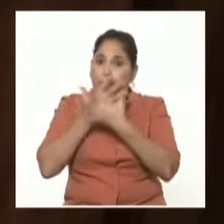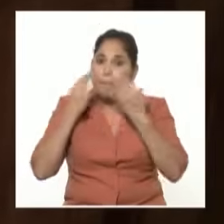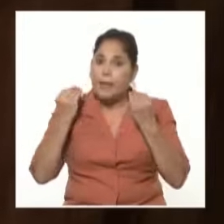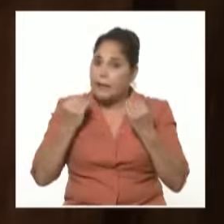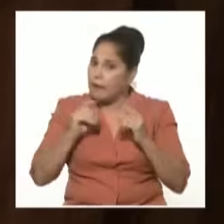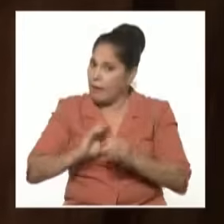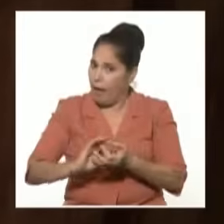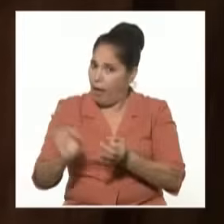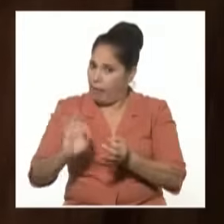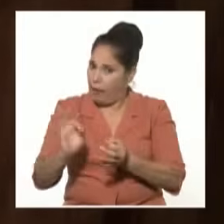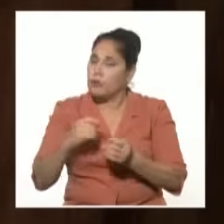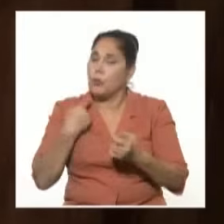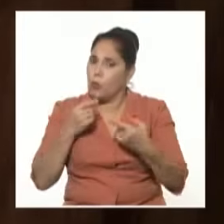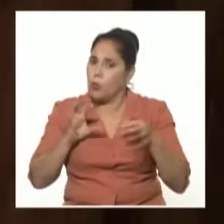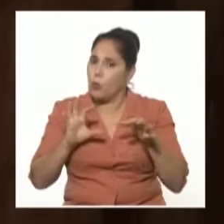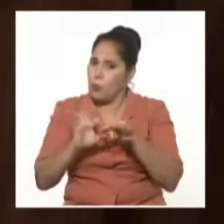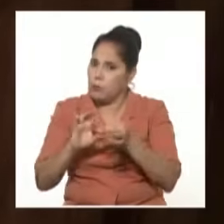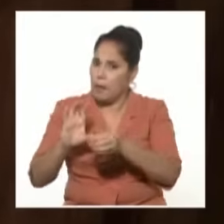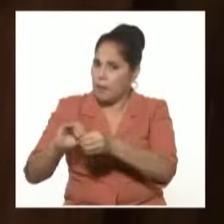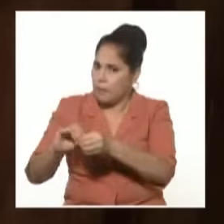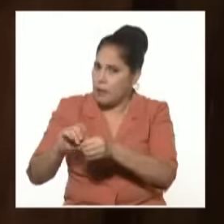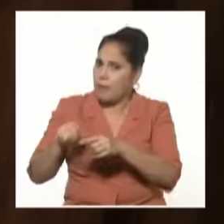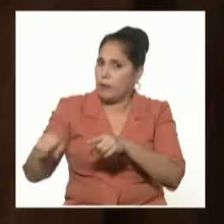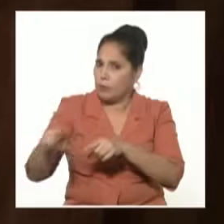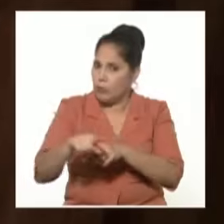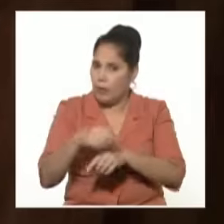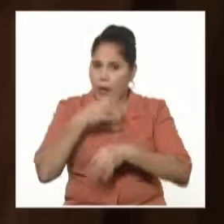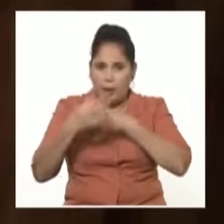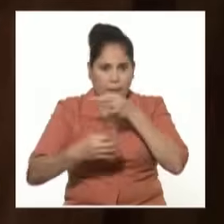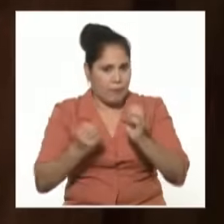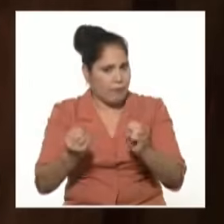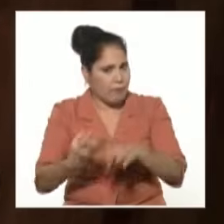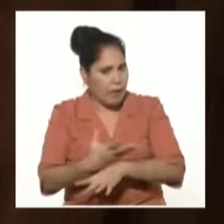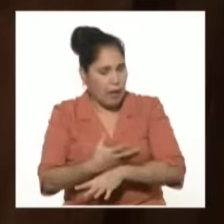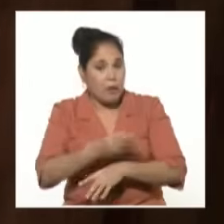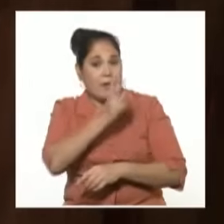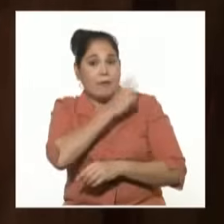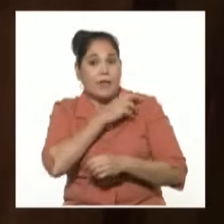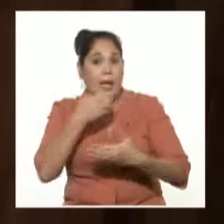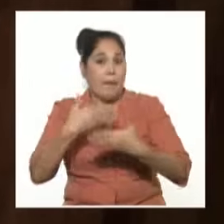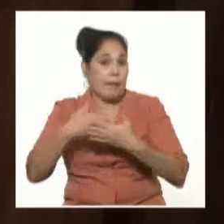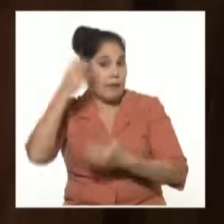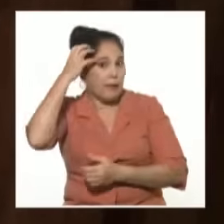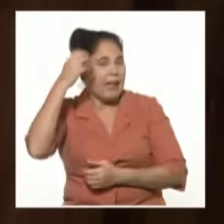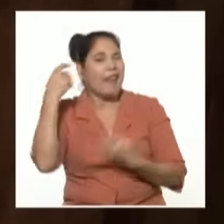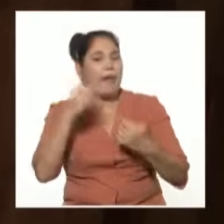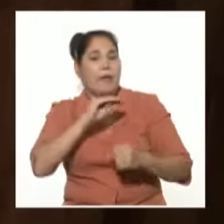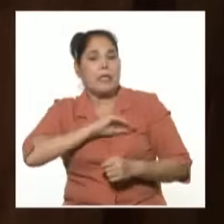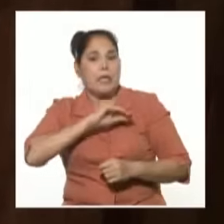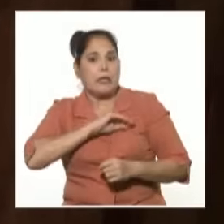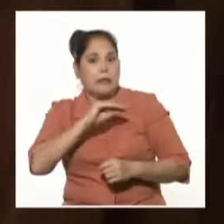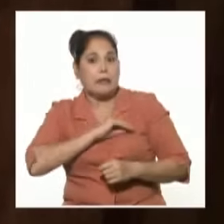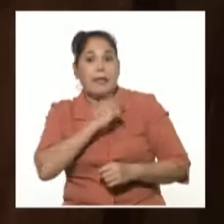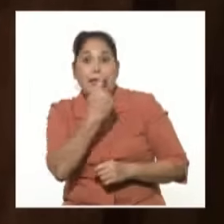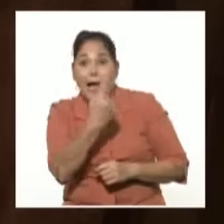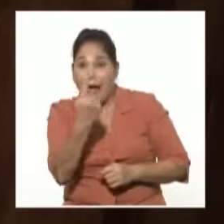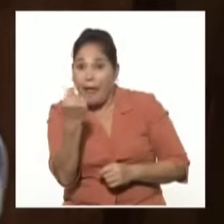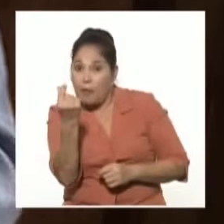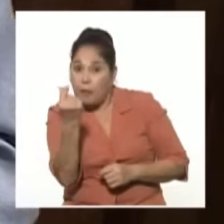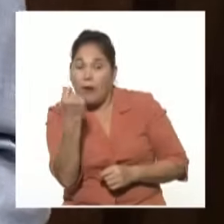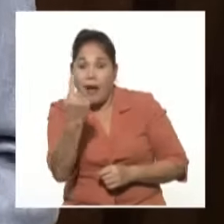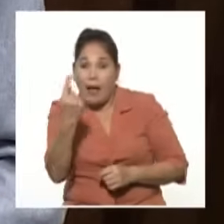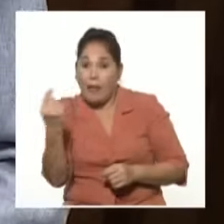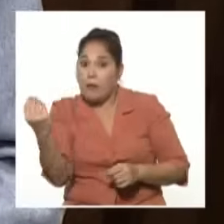esencia socialista. El mensaje es claro: quien dirige una empresa estatal tiene que sentir que cada peso, cada